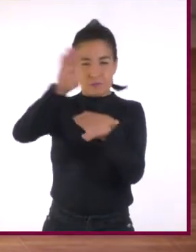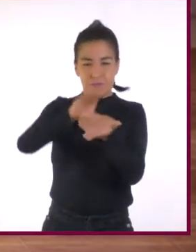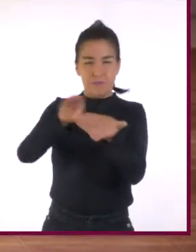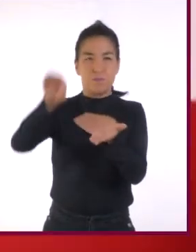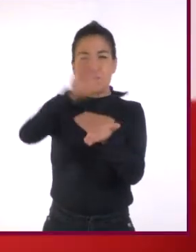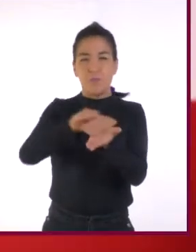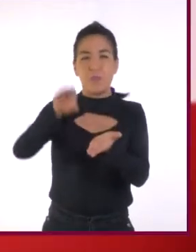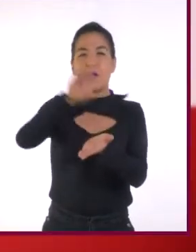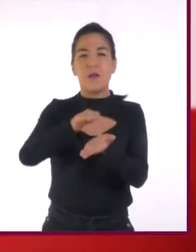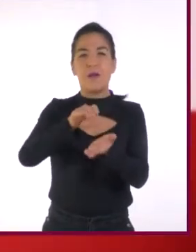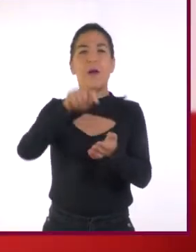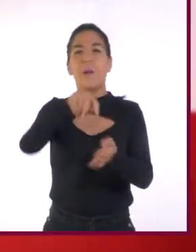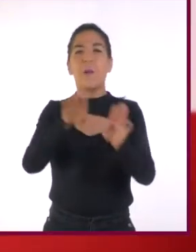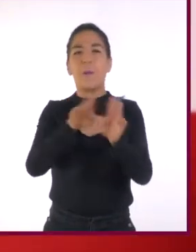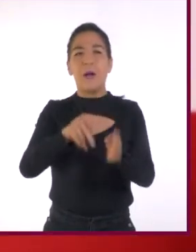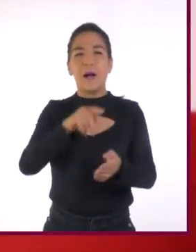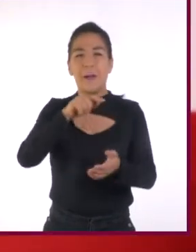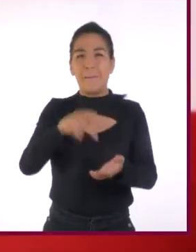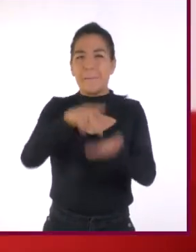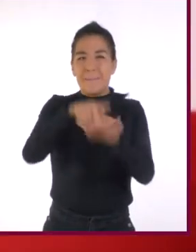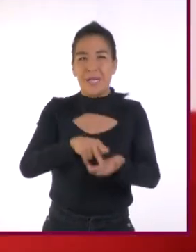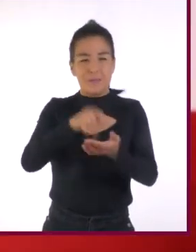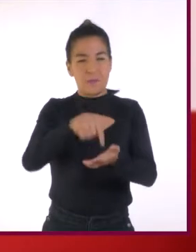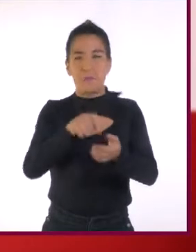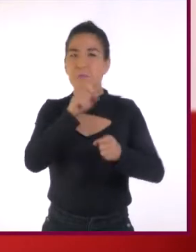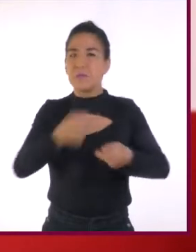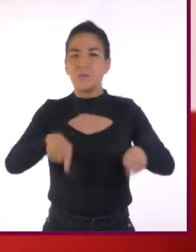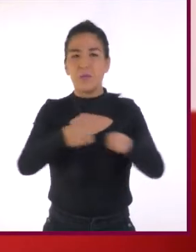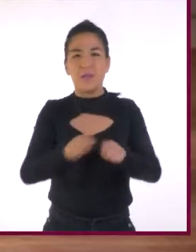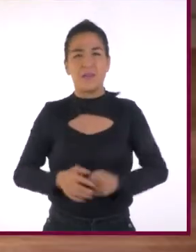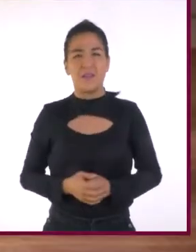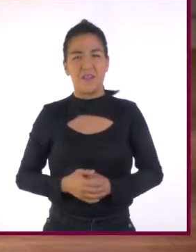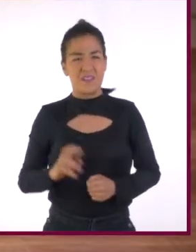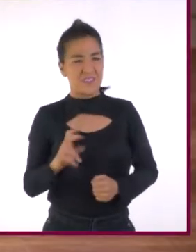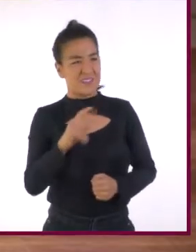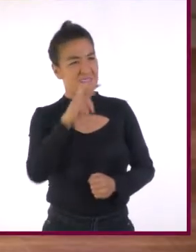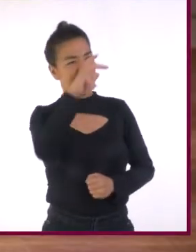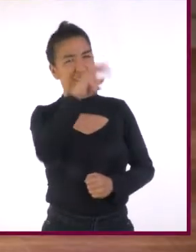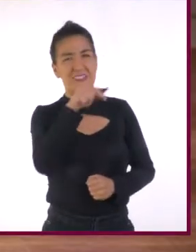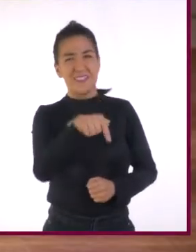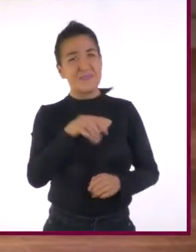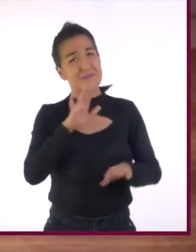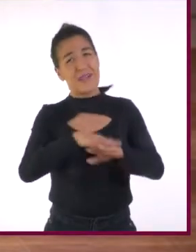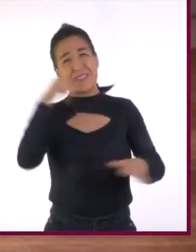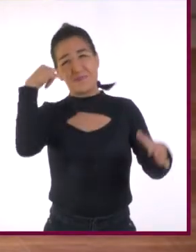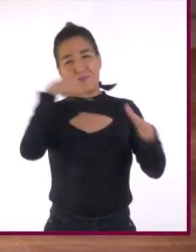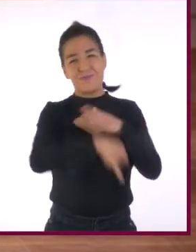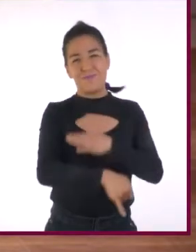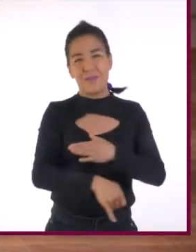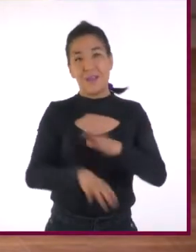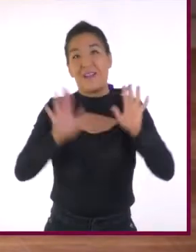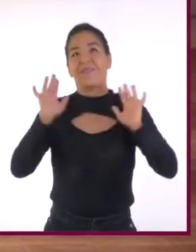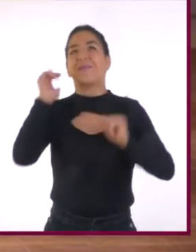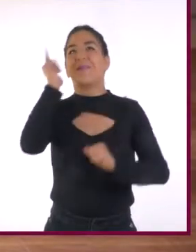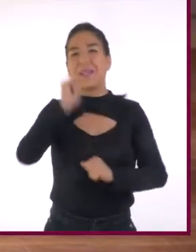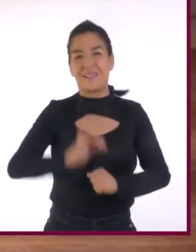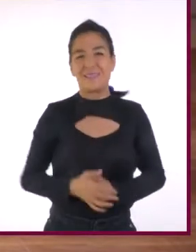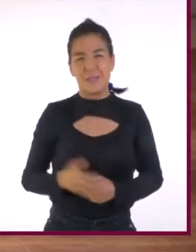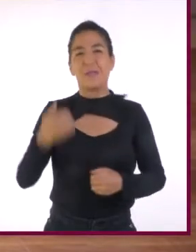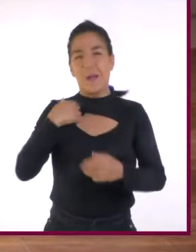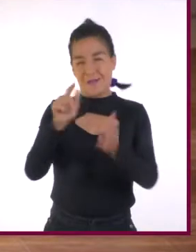los libros de manera que logremos que su centro de masa los mantenga estables? ¿Una escalera infinita, Vilma? Pues